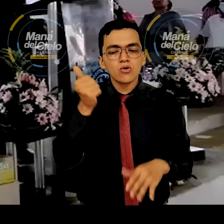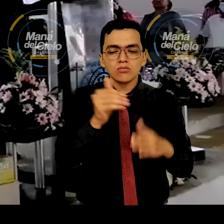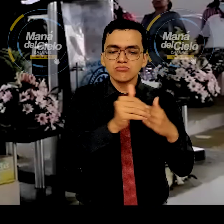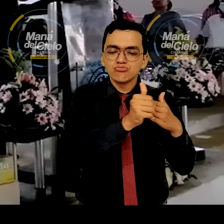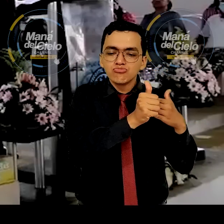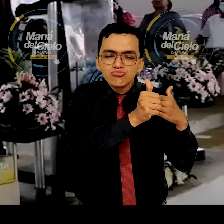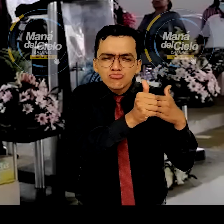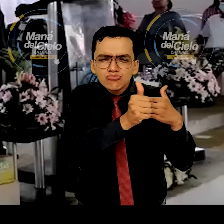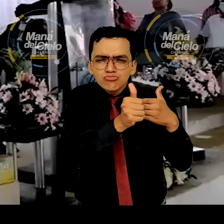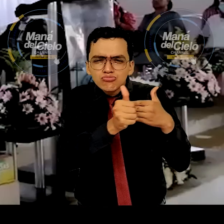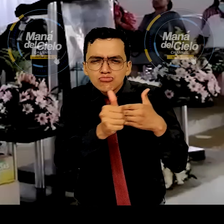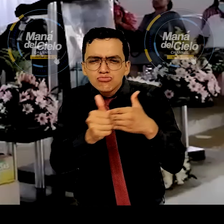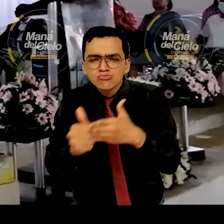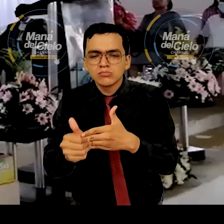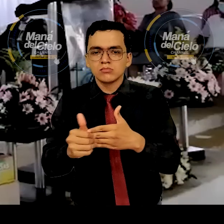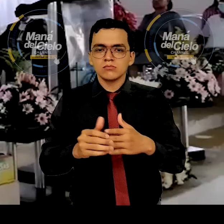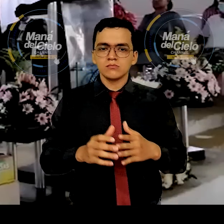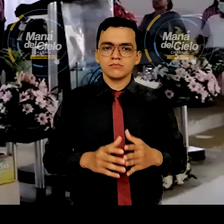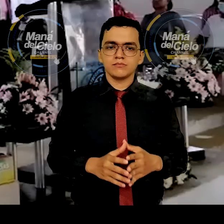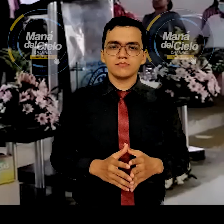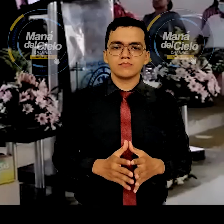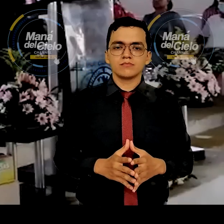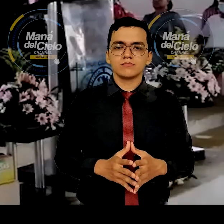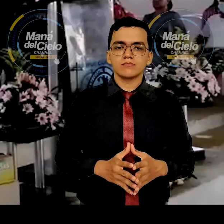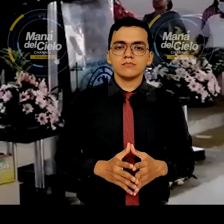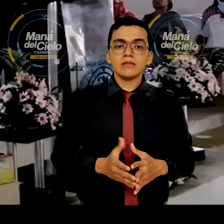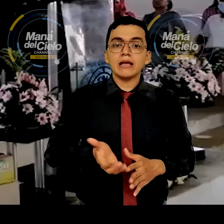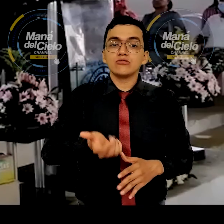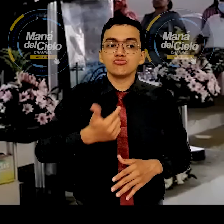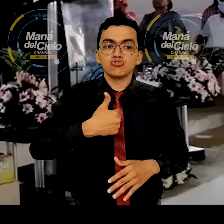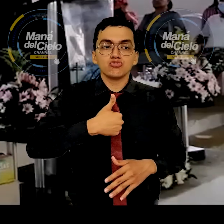Porque cuando uno no sabe qué camino tomar,